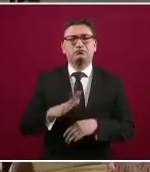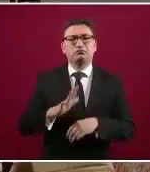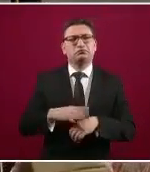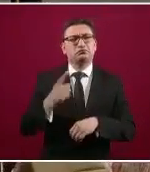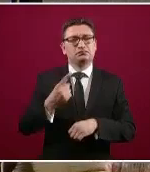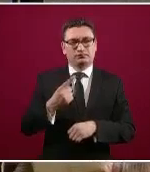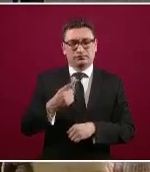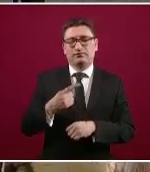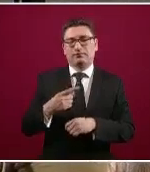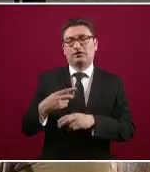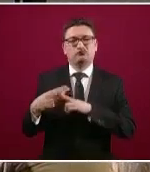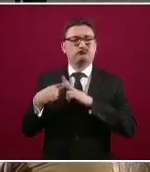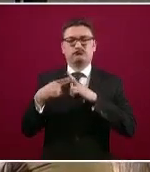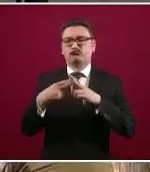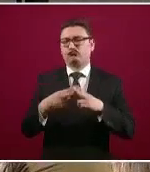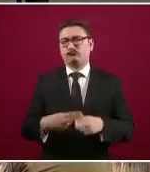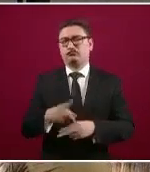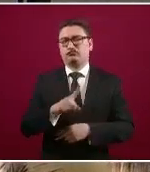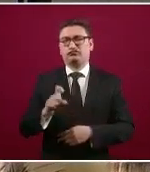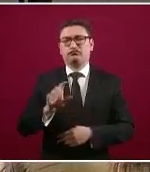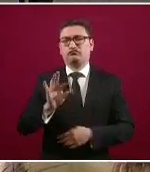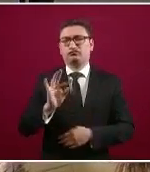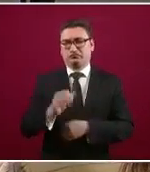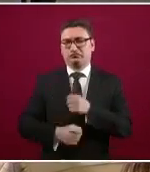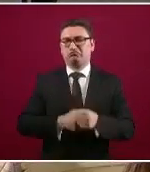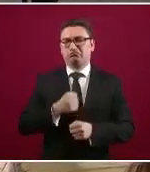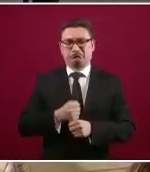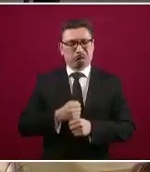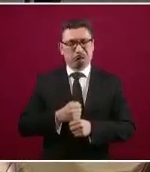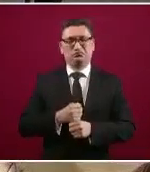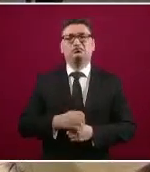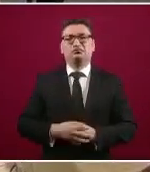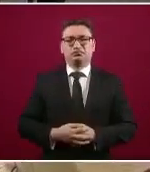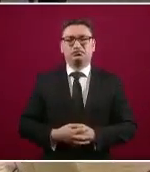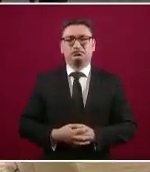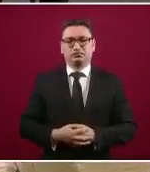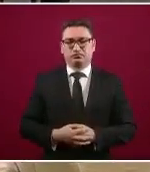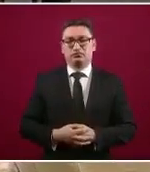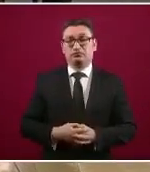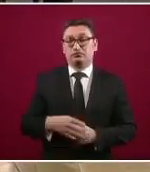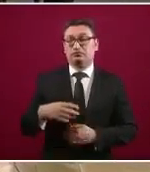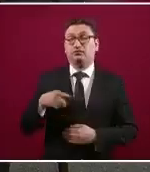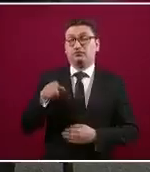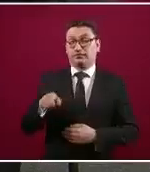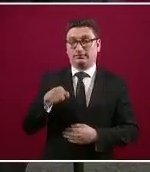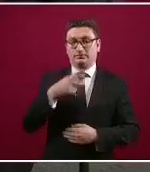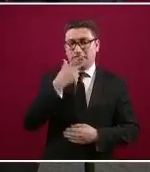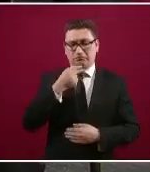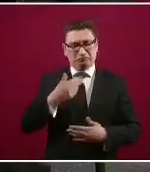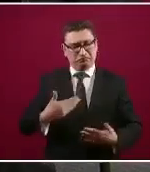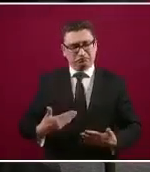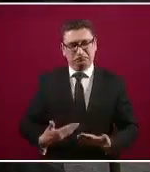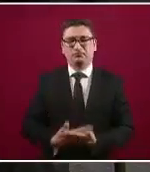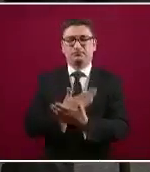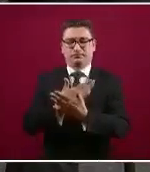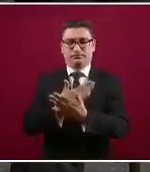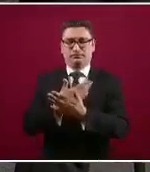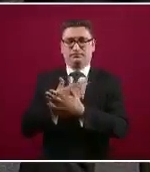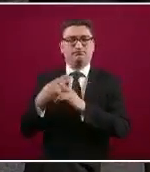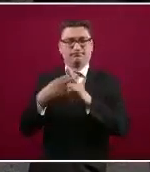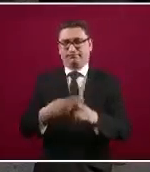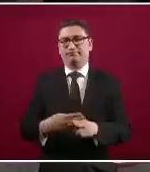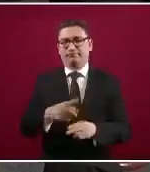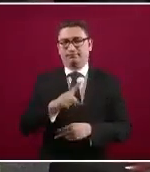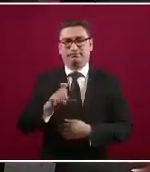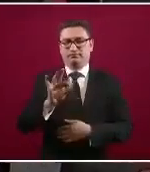cumpliendo 140 años de su nacimiento. Y digo, está cumpliendo